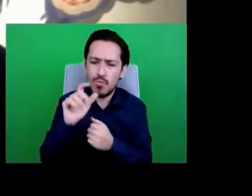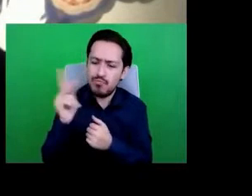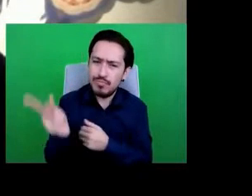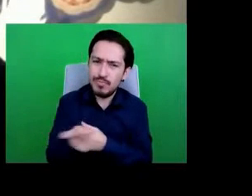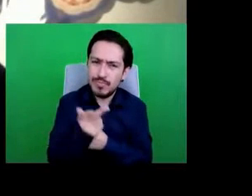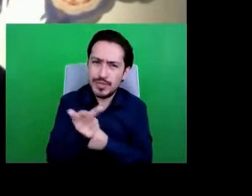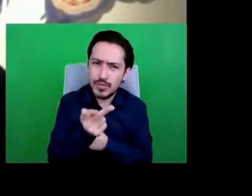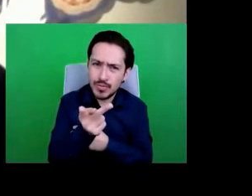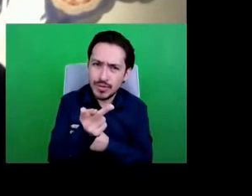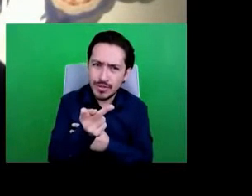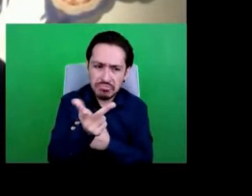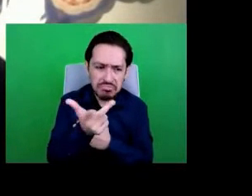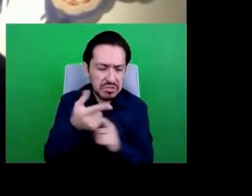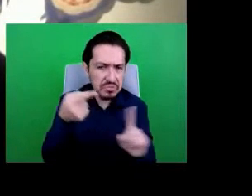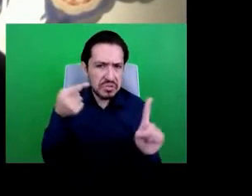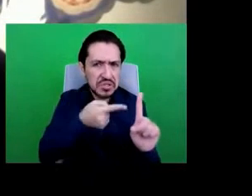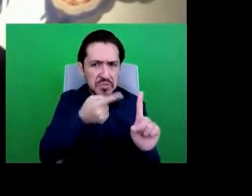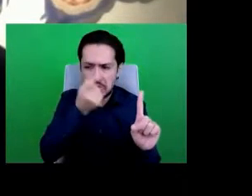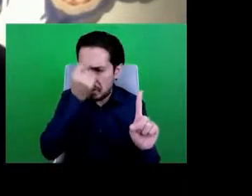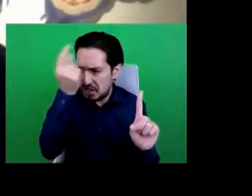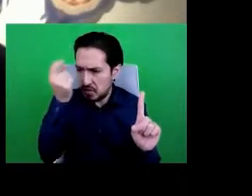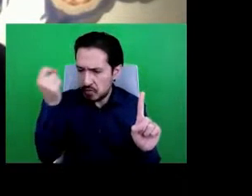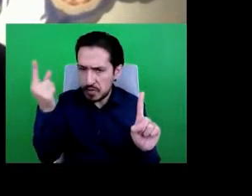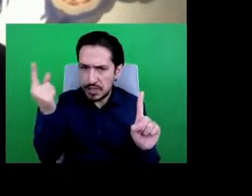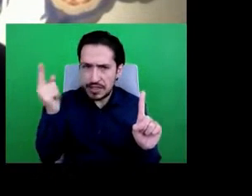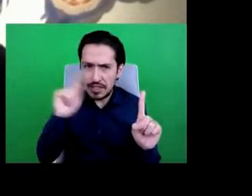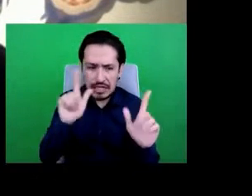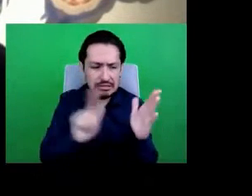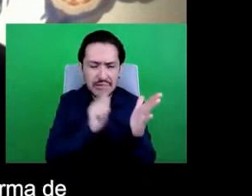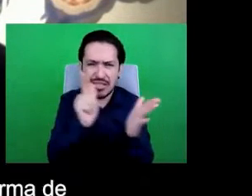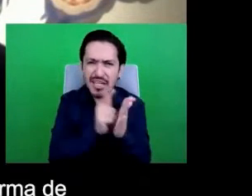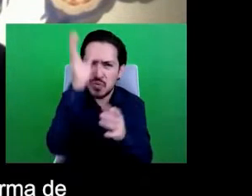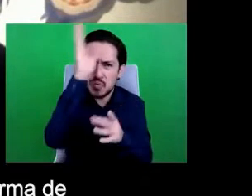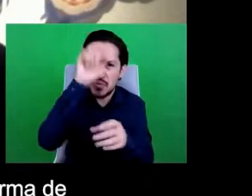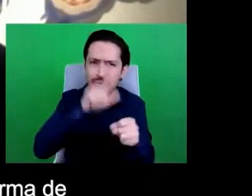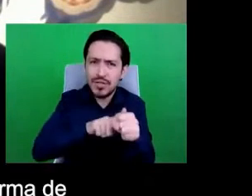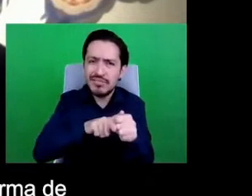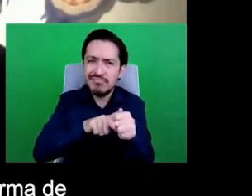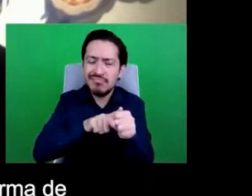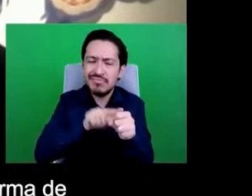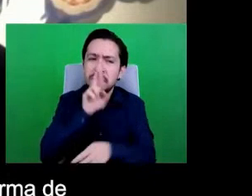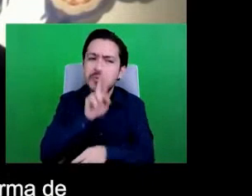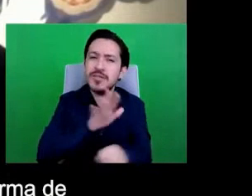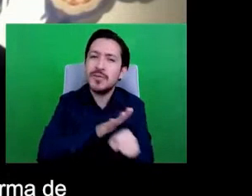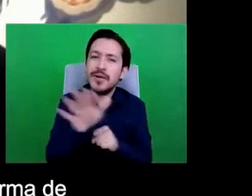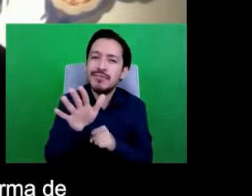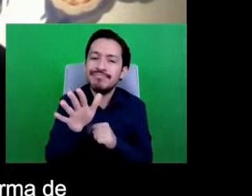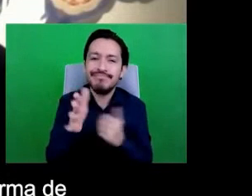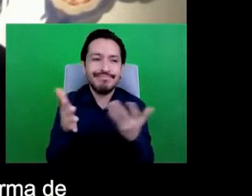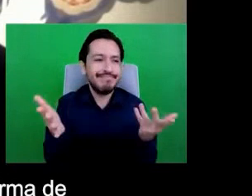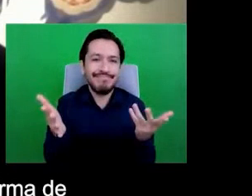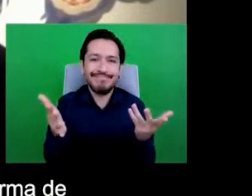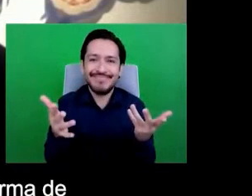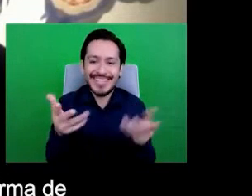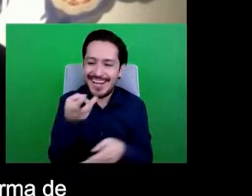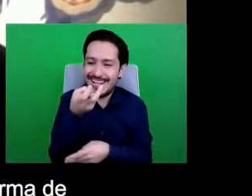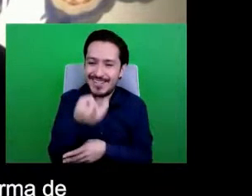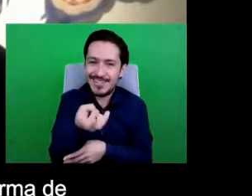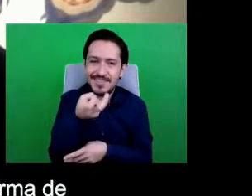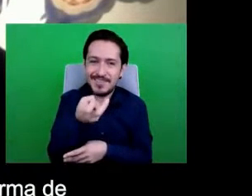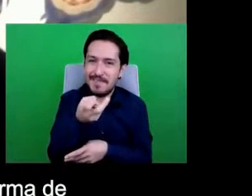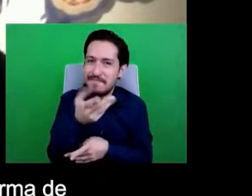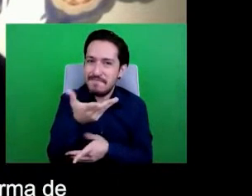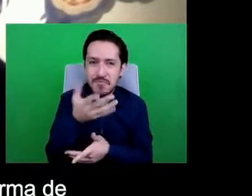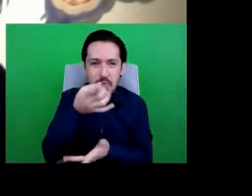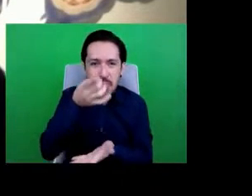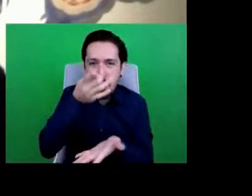de innovar en la política cultural? Pues creo que la respuesta es, esta es la única forma de cambiar la forma en la que